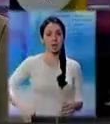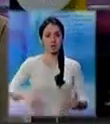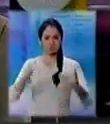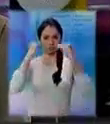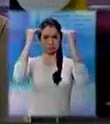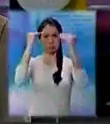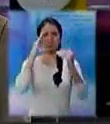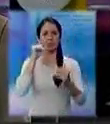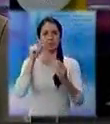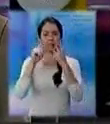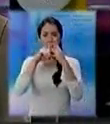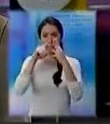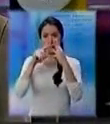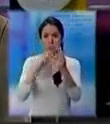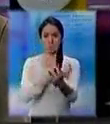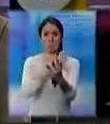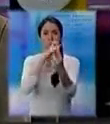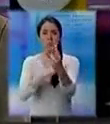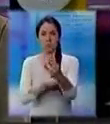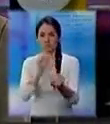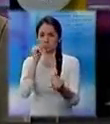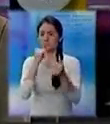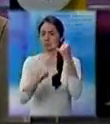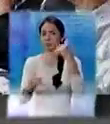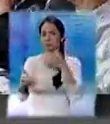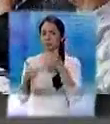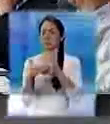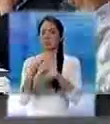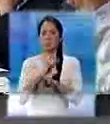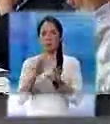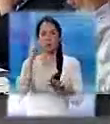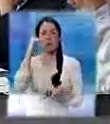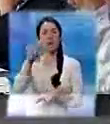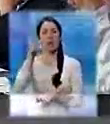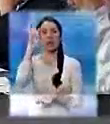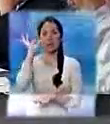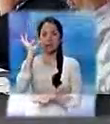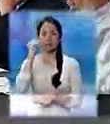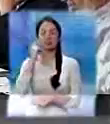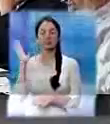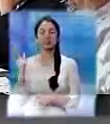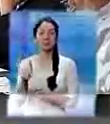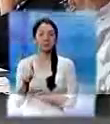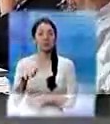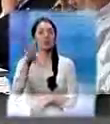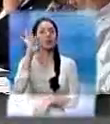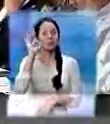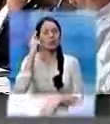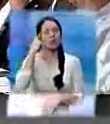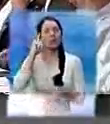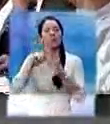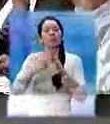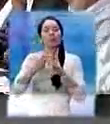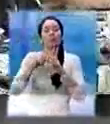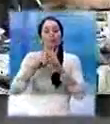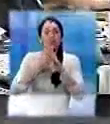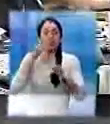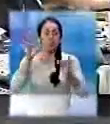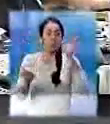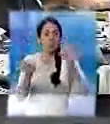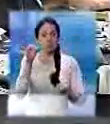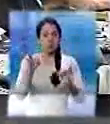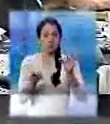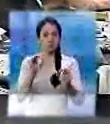poderes del Estado está en una de sus fases finales. Los comisionados que deben elegir a los magistrados de la Corte Suprema de Justicia